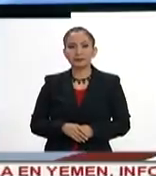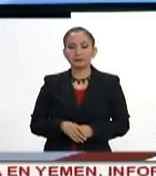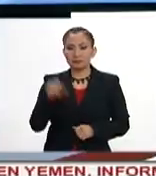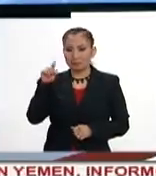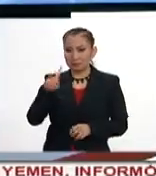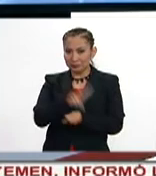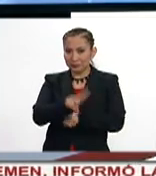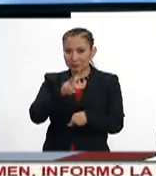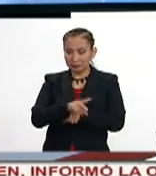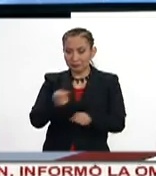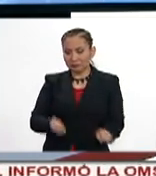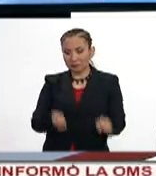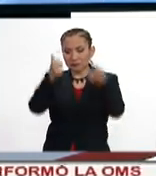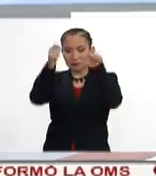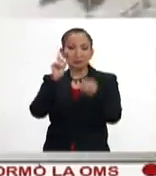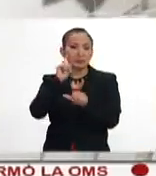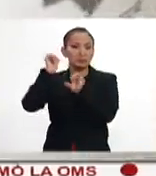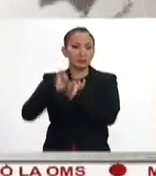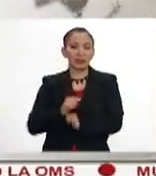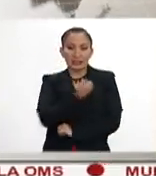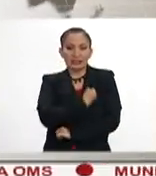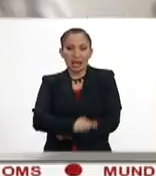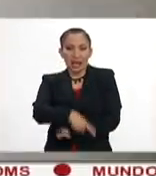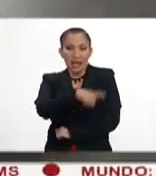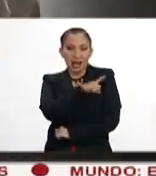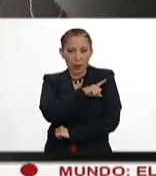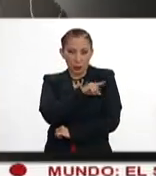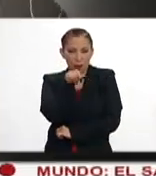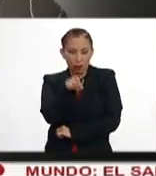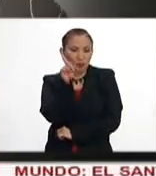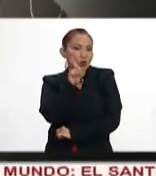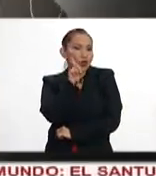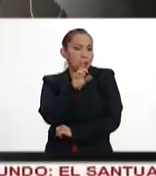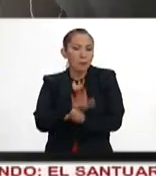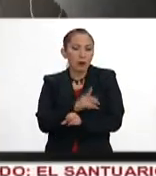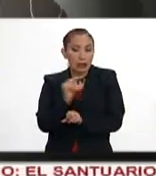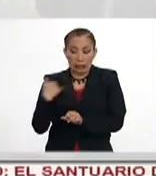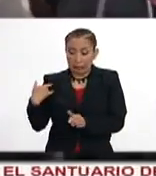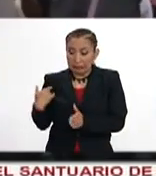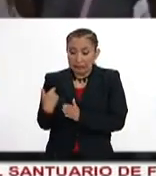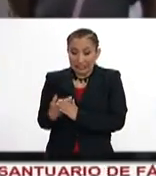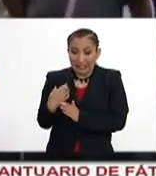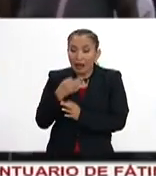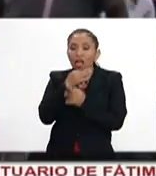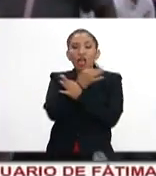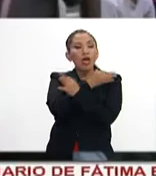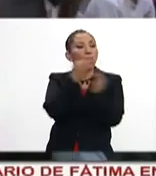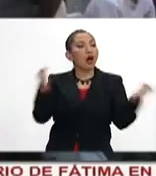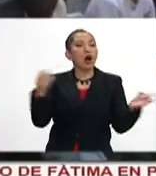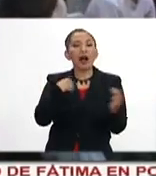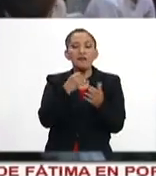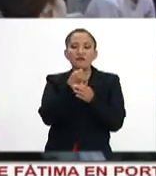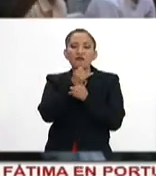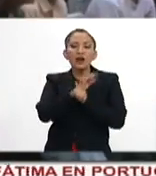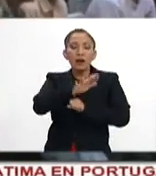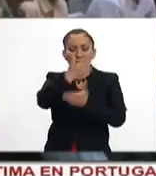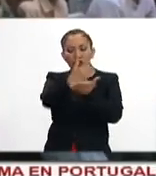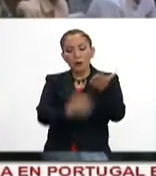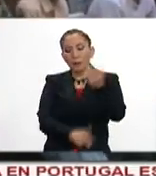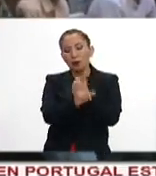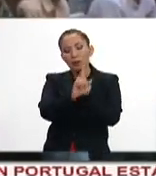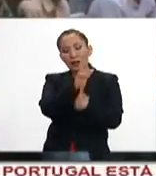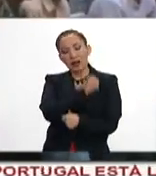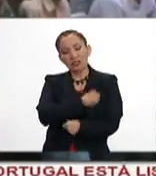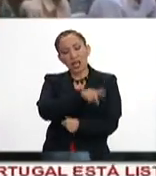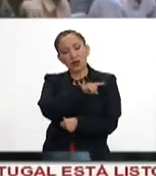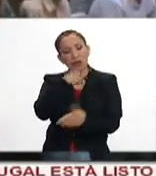También en Venezuela fue destituida la ministra de Salud, Antonieta Caporale. Esto se da a solo unos días de que publicara un informe sobre la crisis